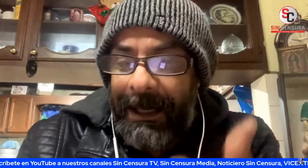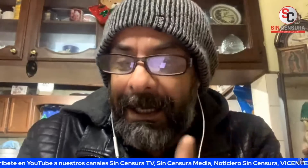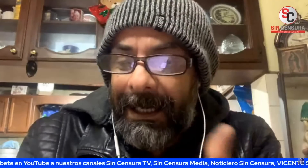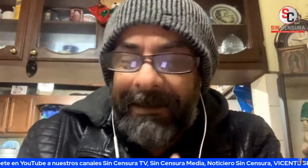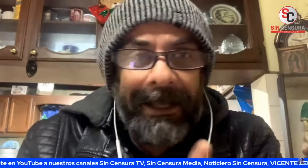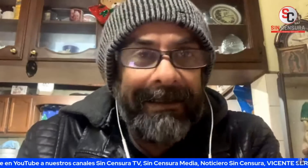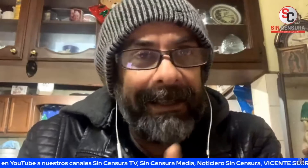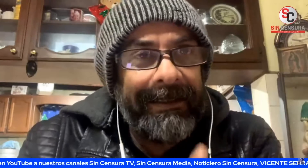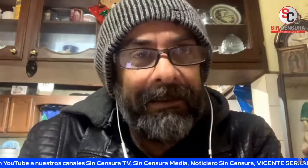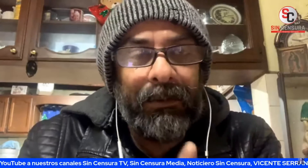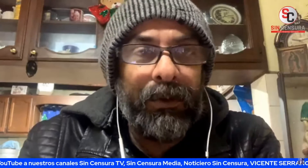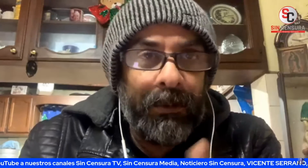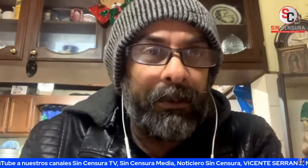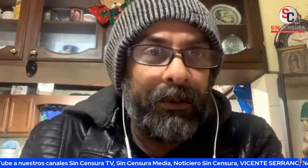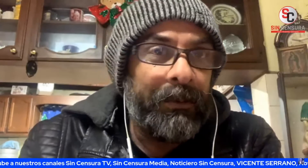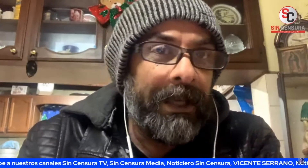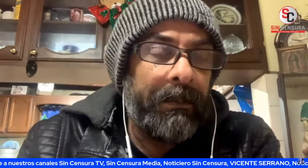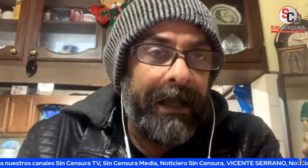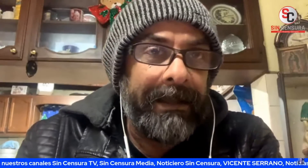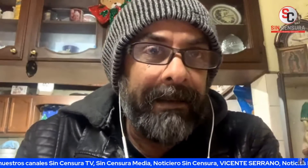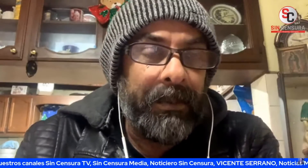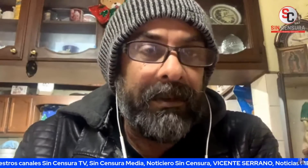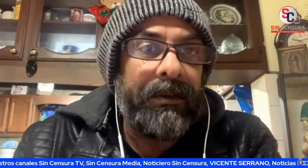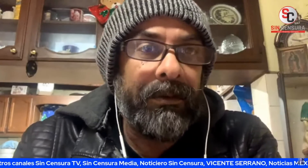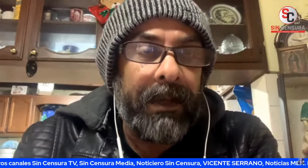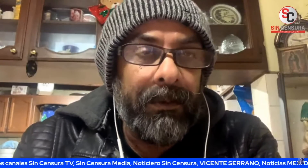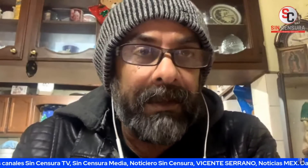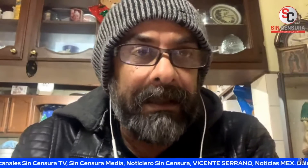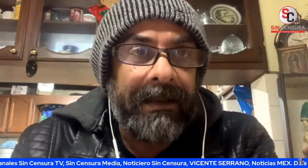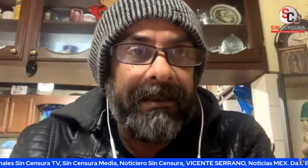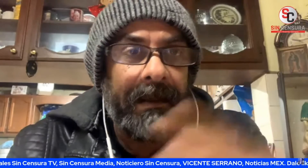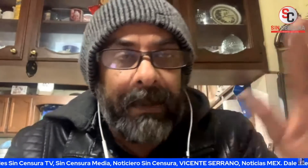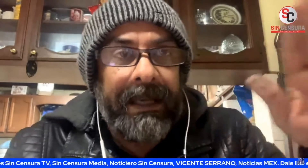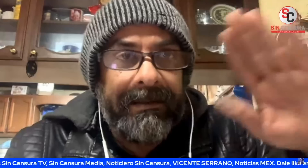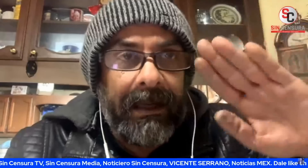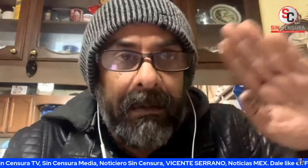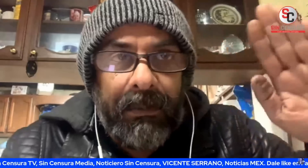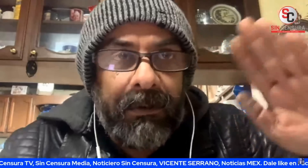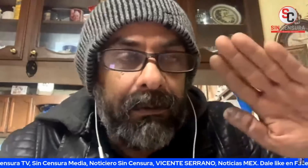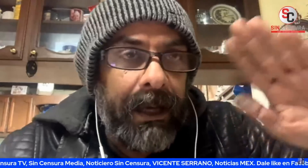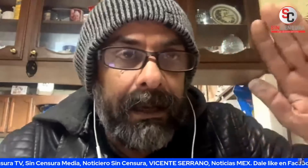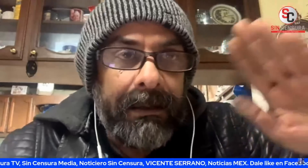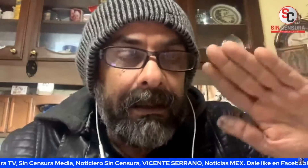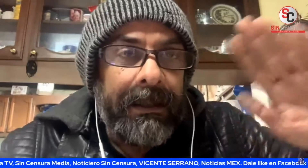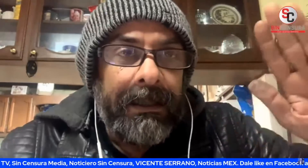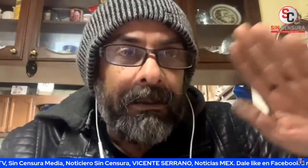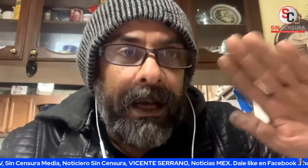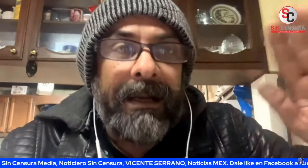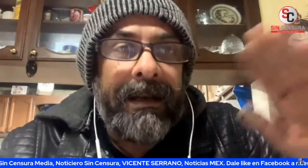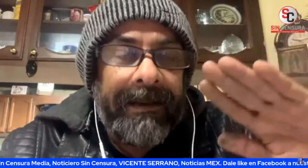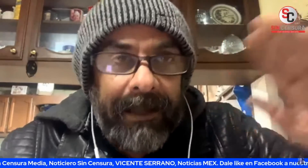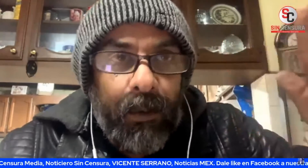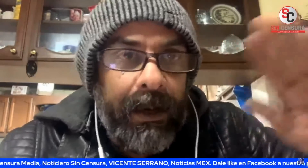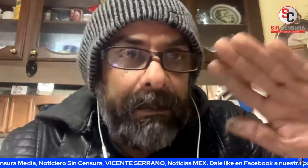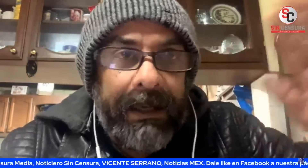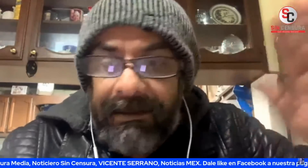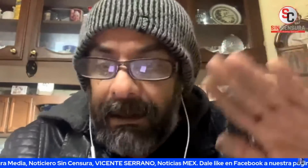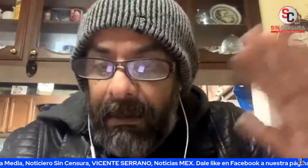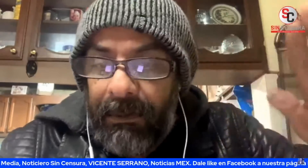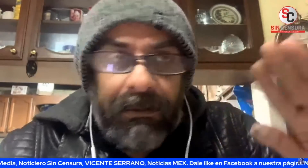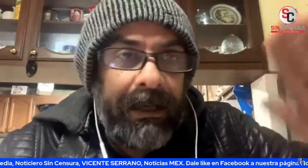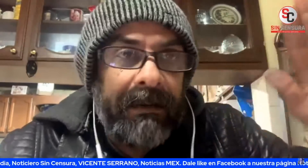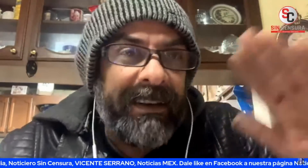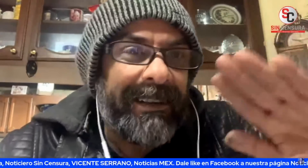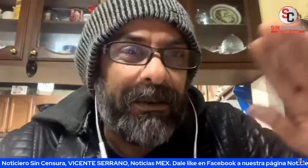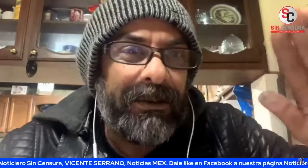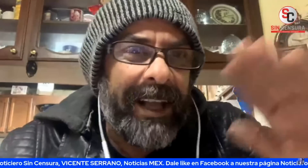Entonces, este asunto, tú bien lo planteas. Por cierto, saludos al taxista panista que me puso este Uber panista